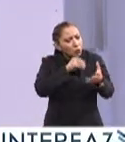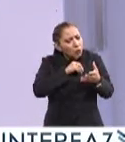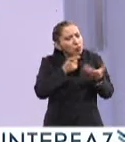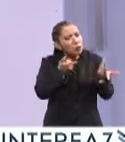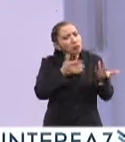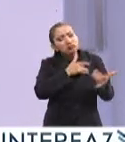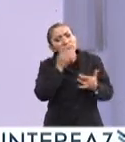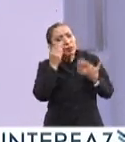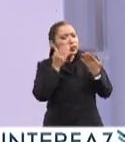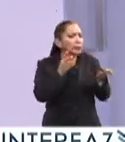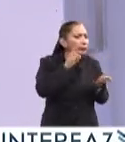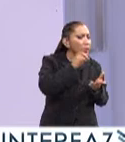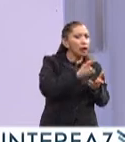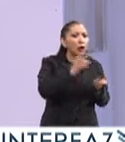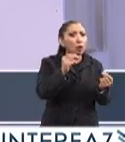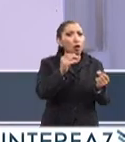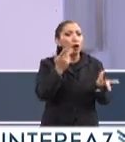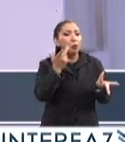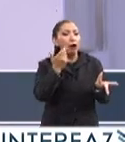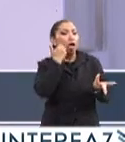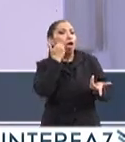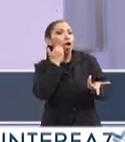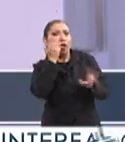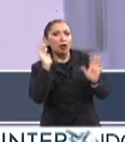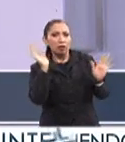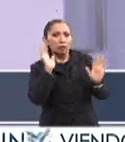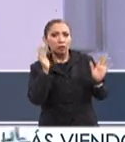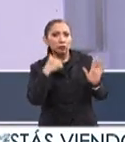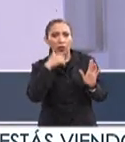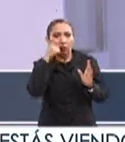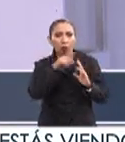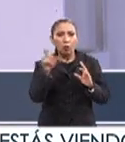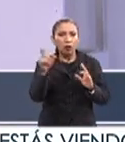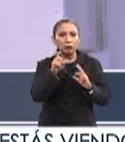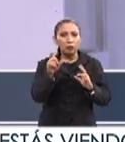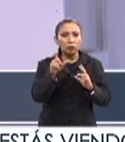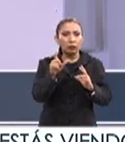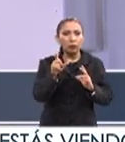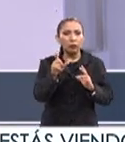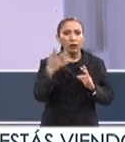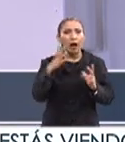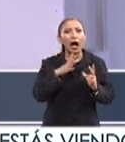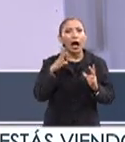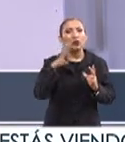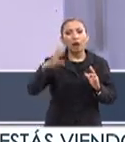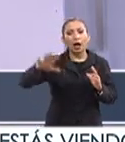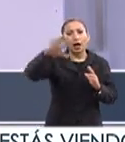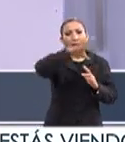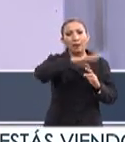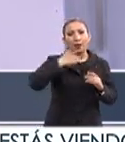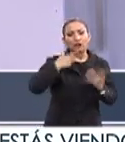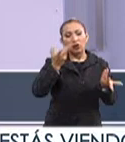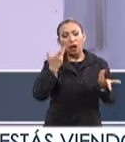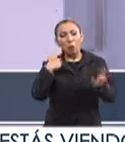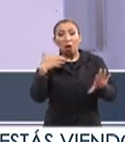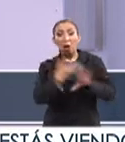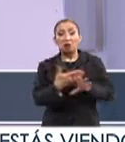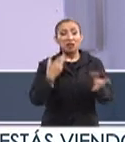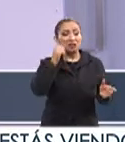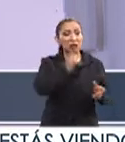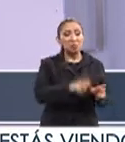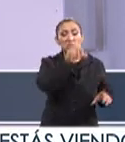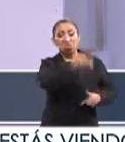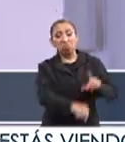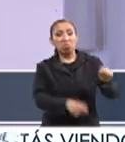otros, no sin pretensiones, porque yo creo que cuando hay una población vulnerable o que ha